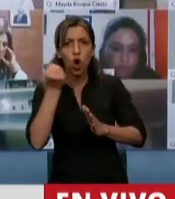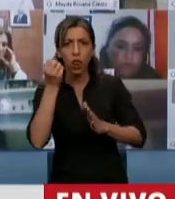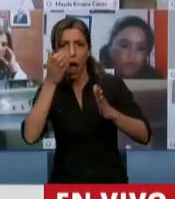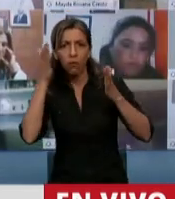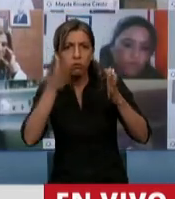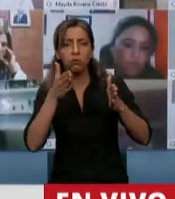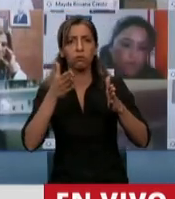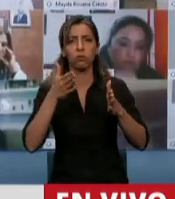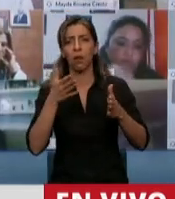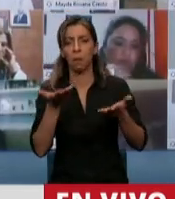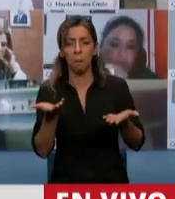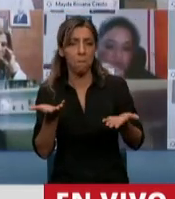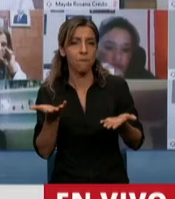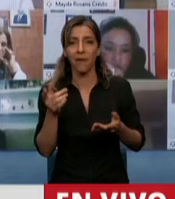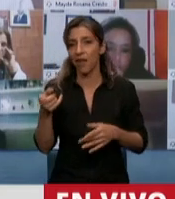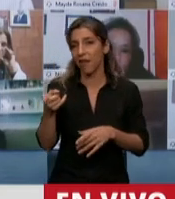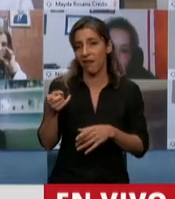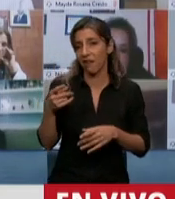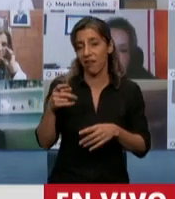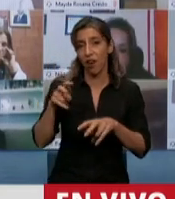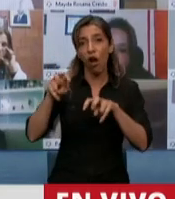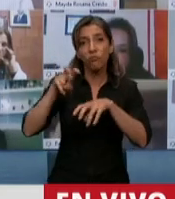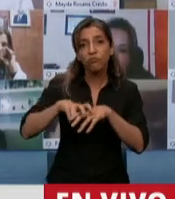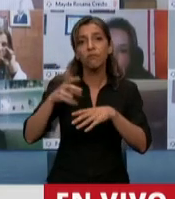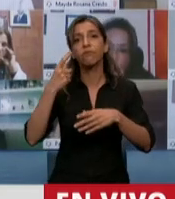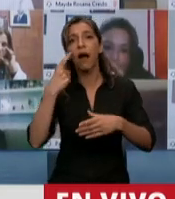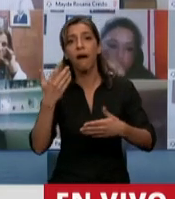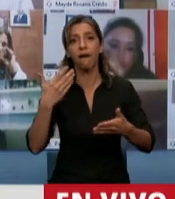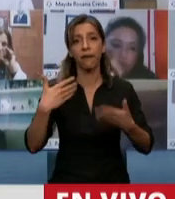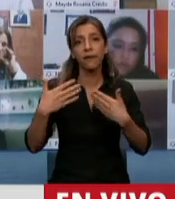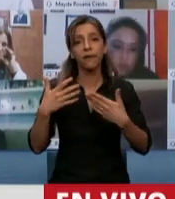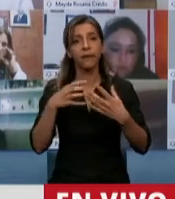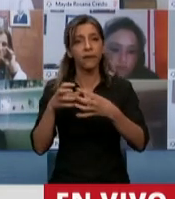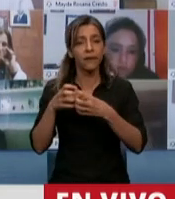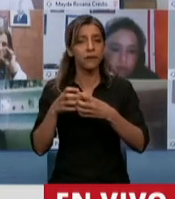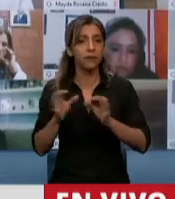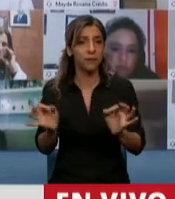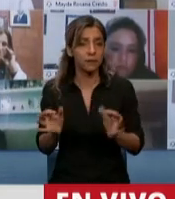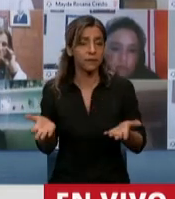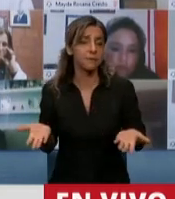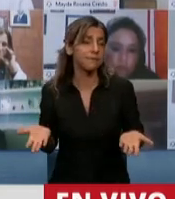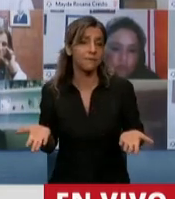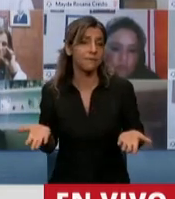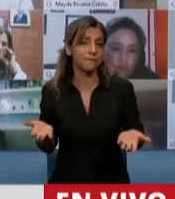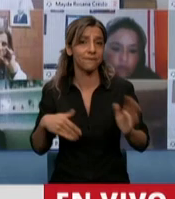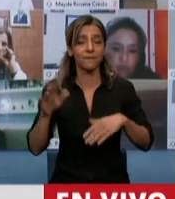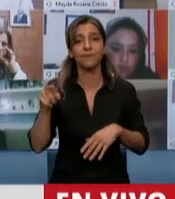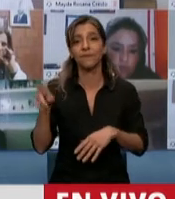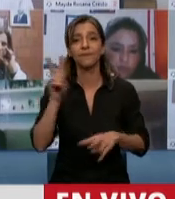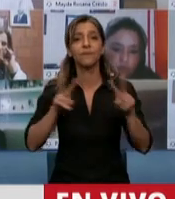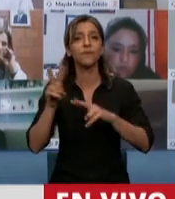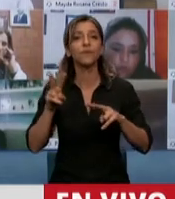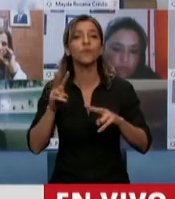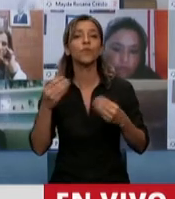a debatir, cuando uno no se sienta a proyectar, cuando trata de prevalecer